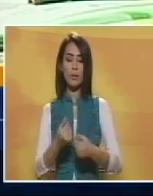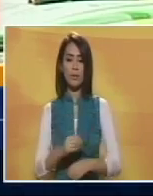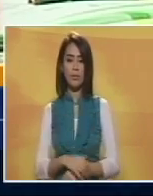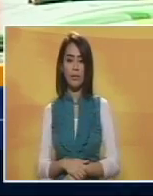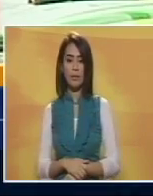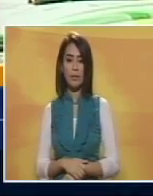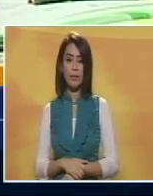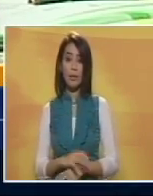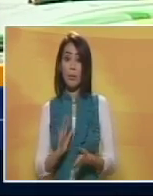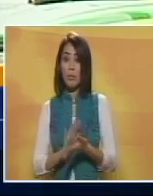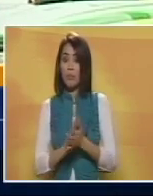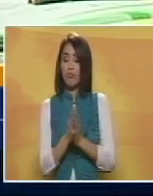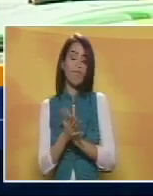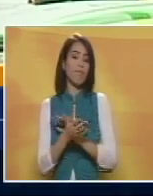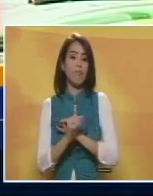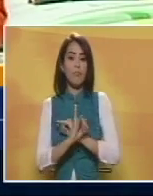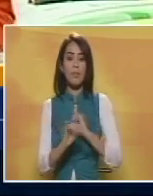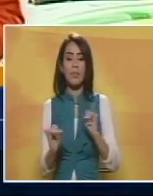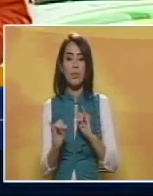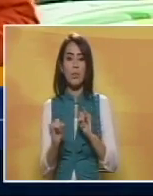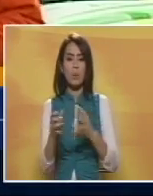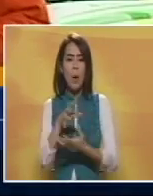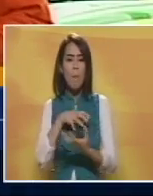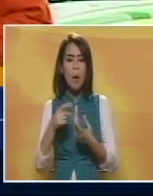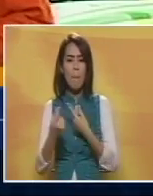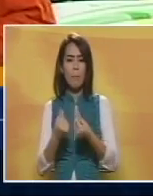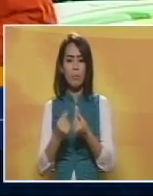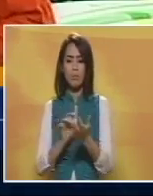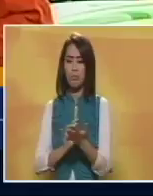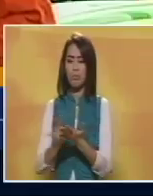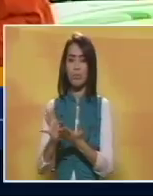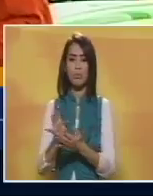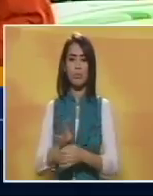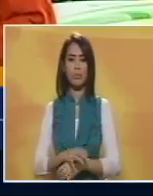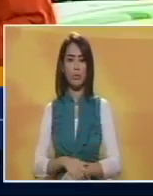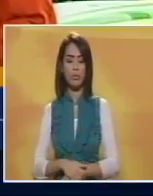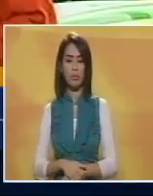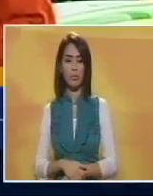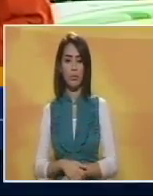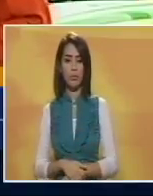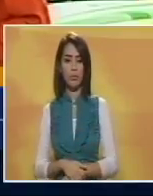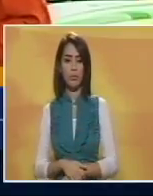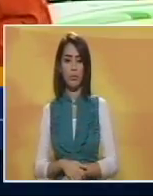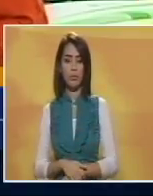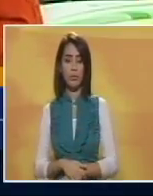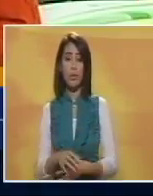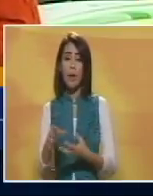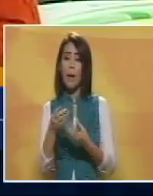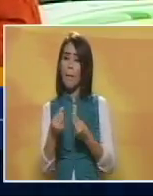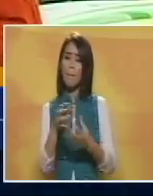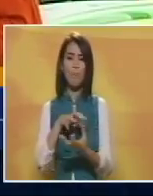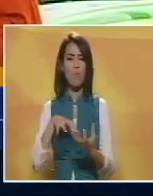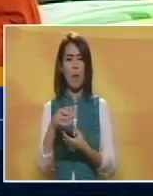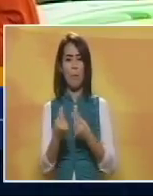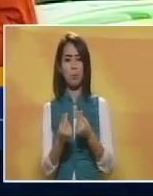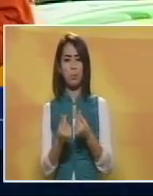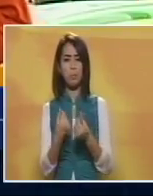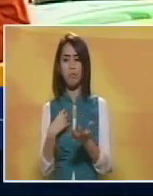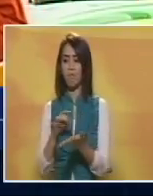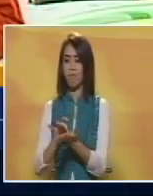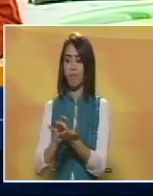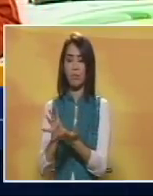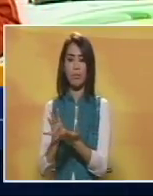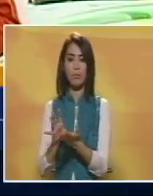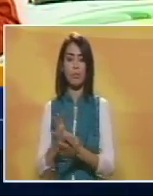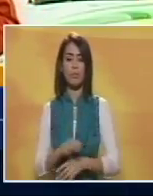para sacarnos de encima esta guerra económica, sacudirnos la guerra económica. Tenemos que sacárnosla de encima. Tenemos